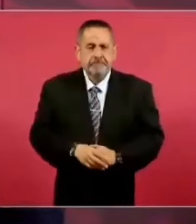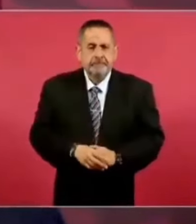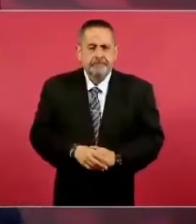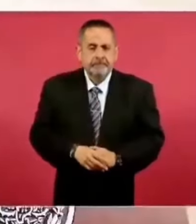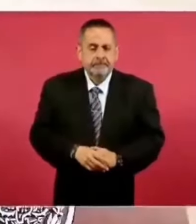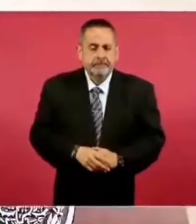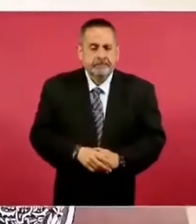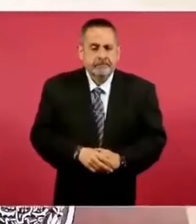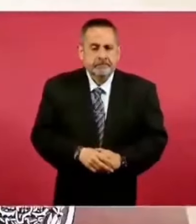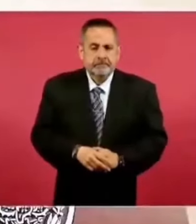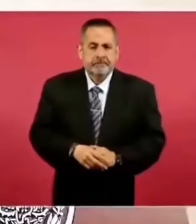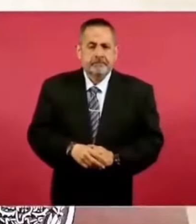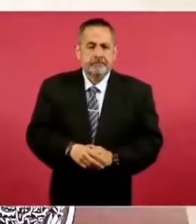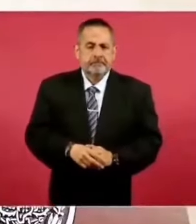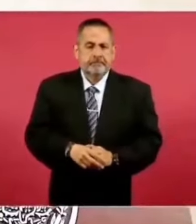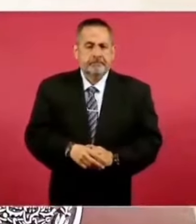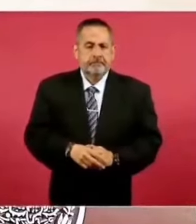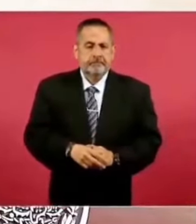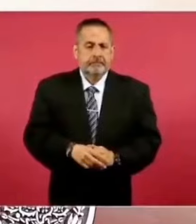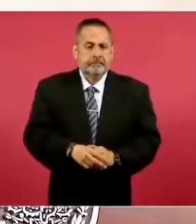sin